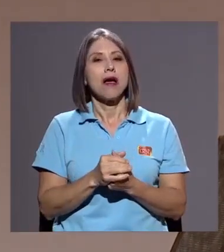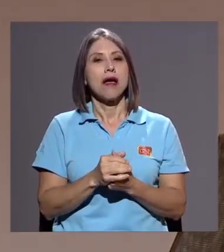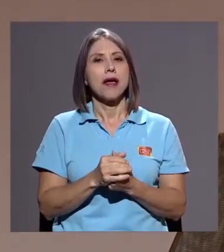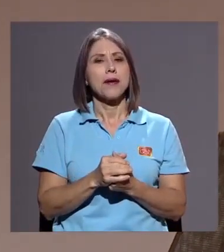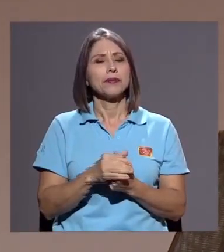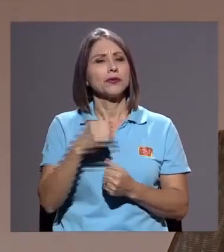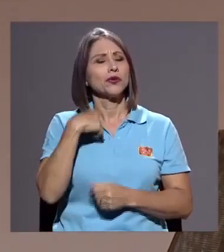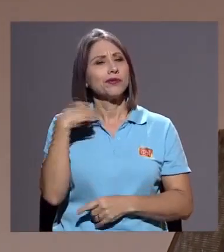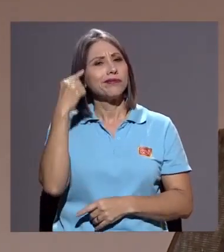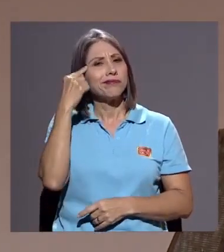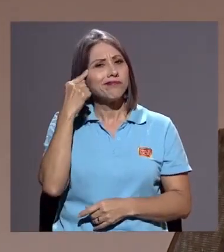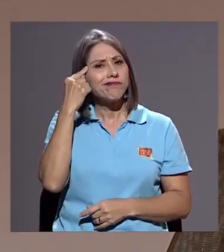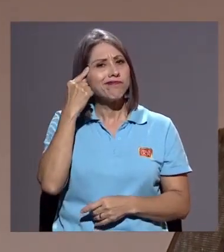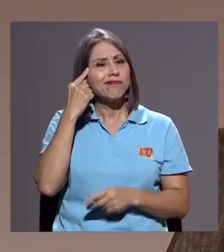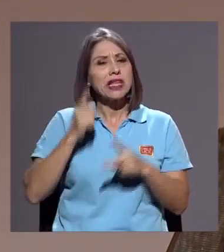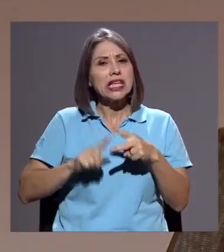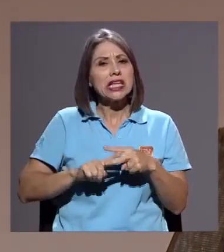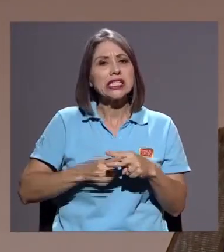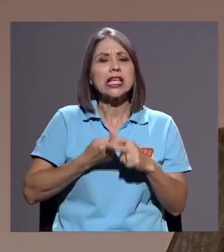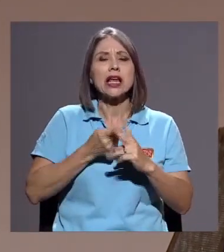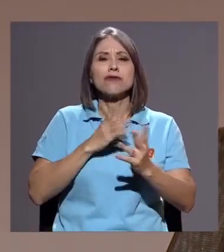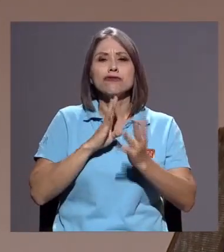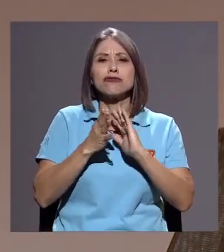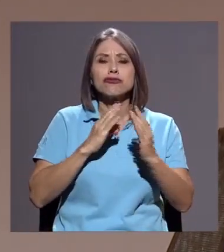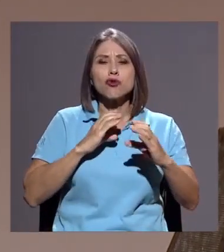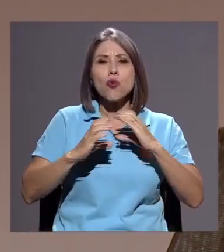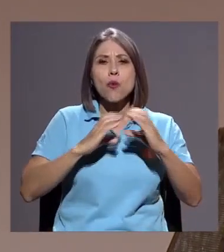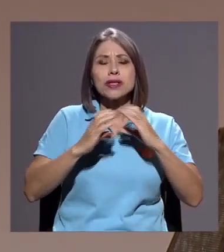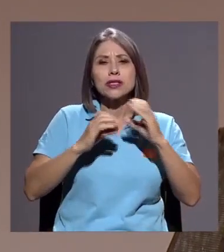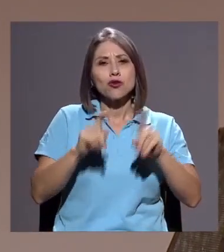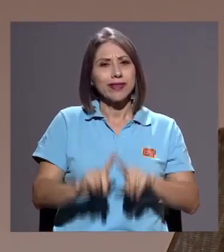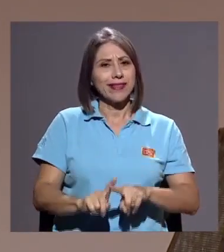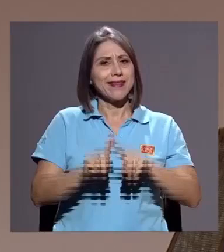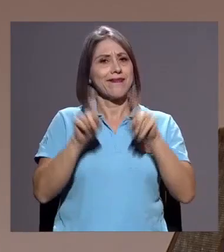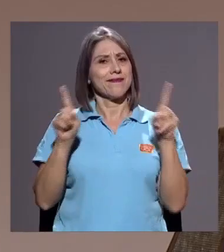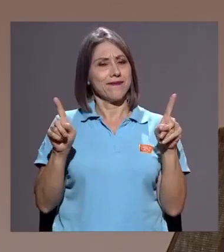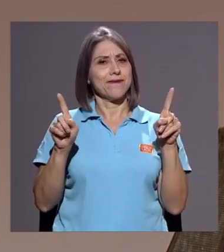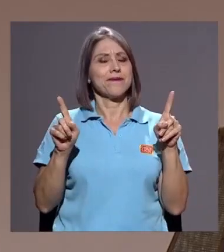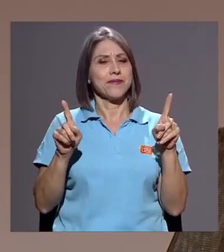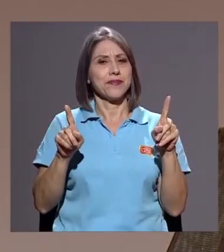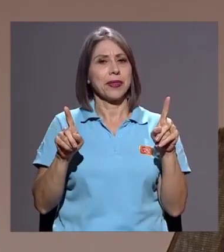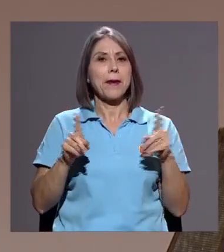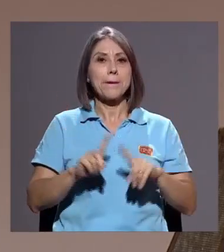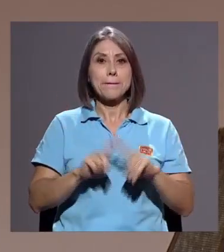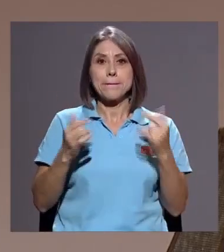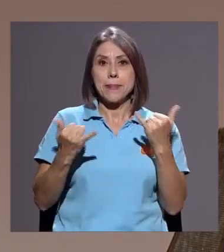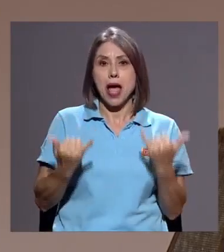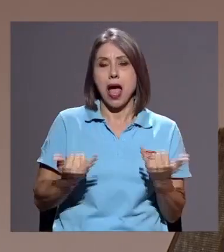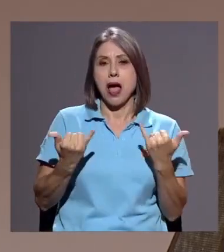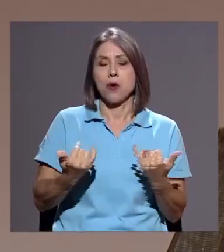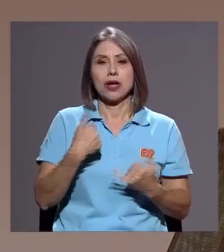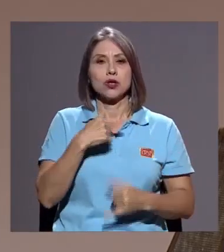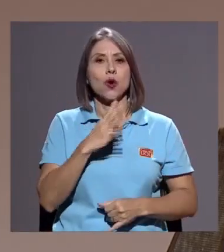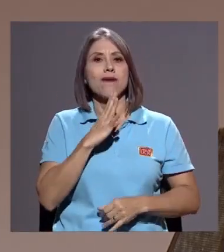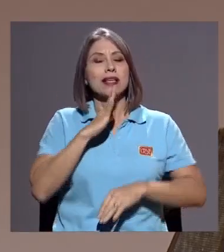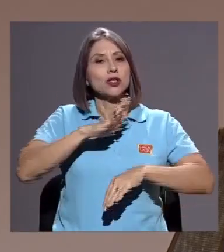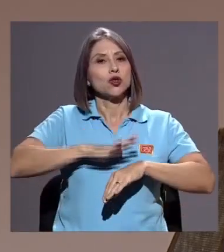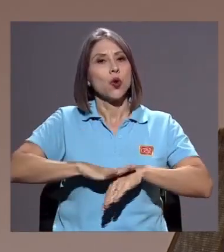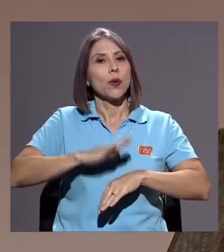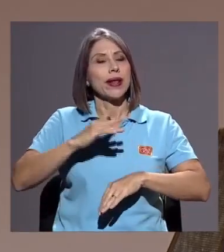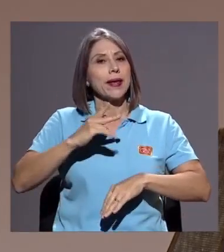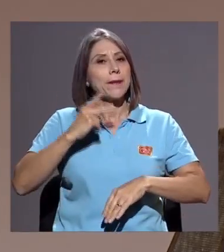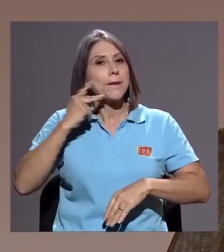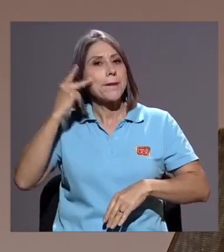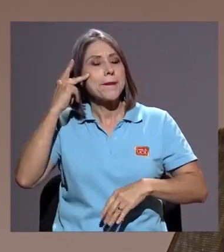había pensado iniciar la conversación de otra manera, pero ahora que hablé de los padres,